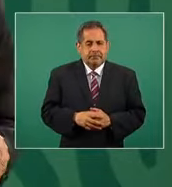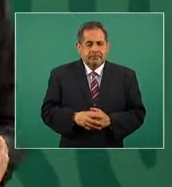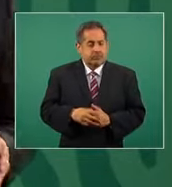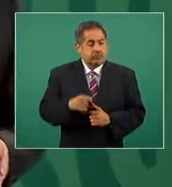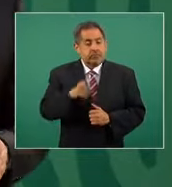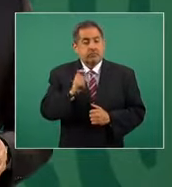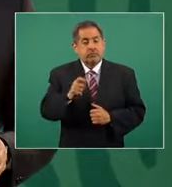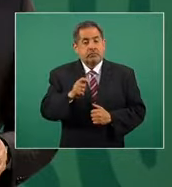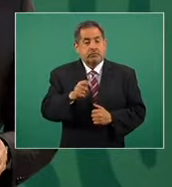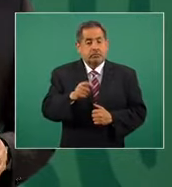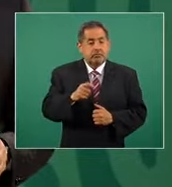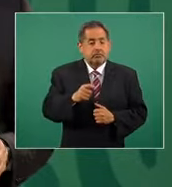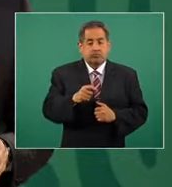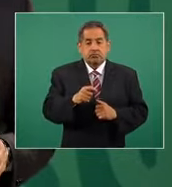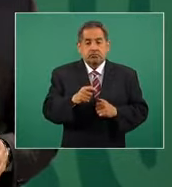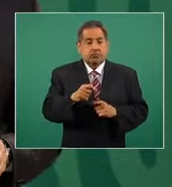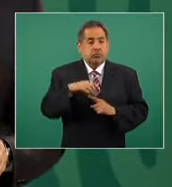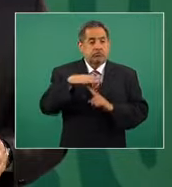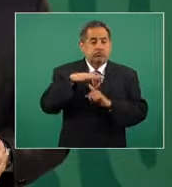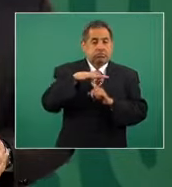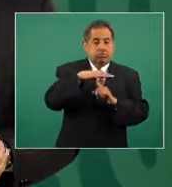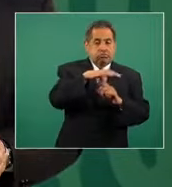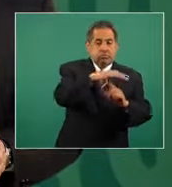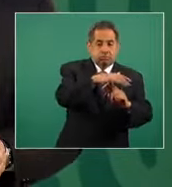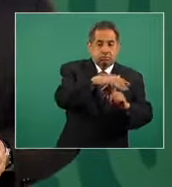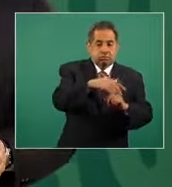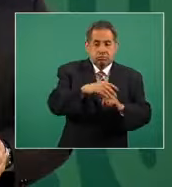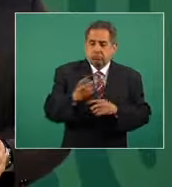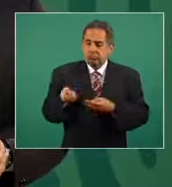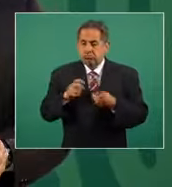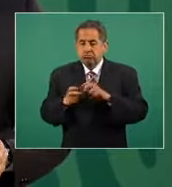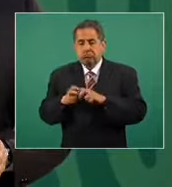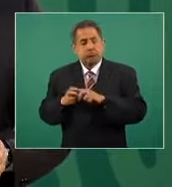usaban el helicóptero para ir a jugar golf.